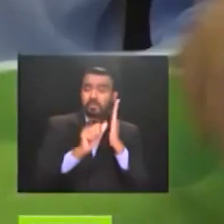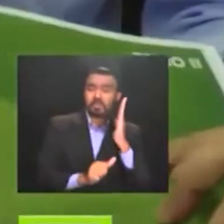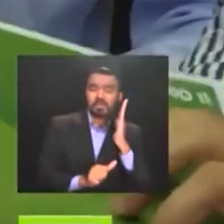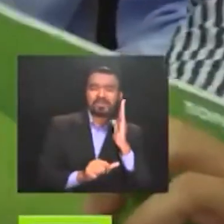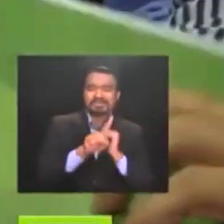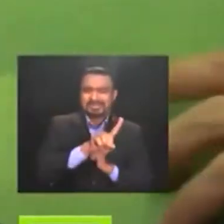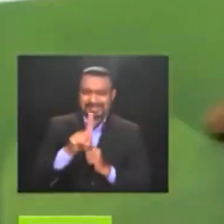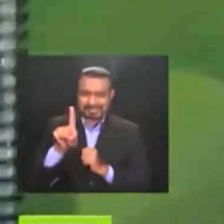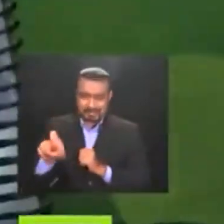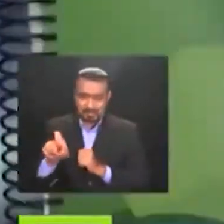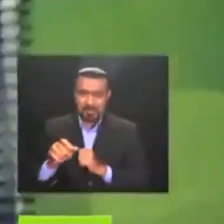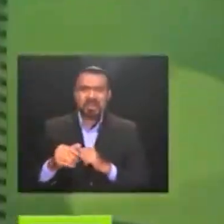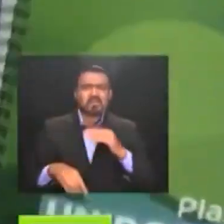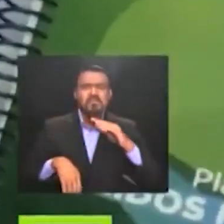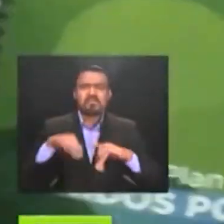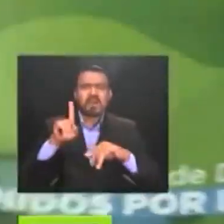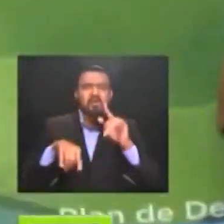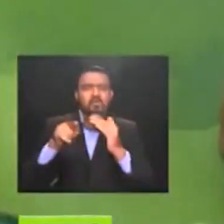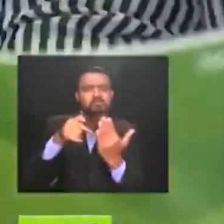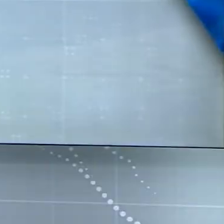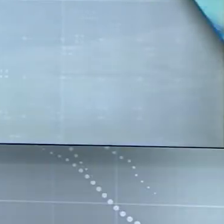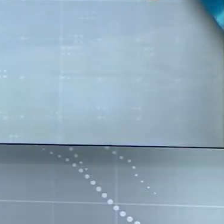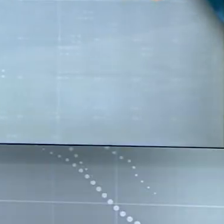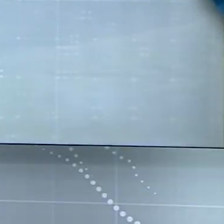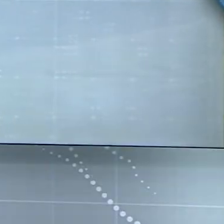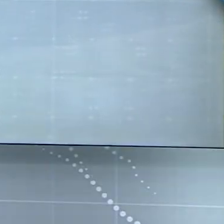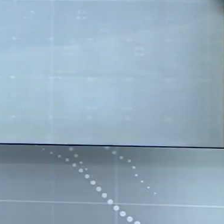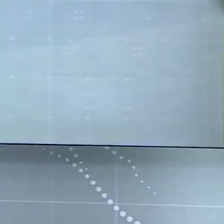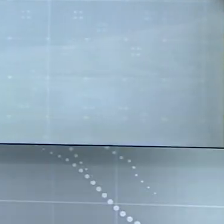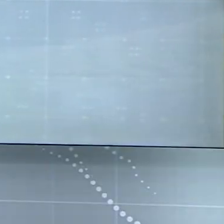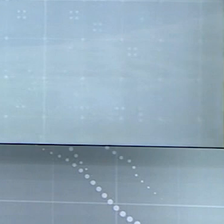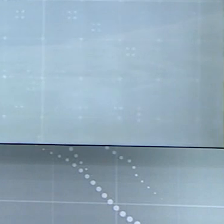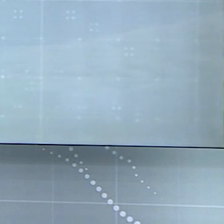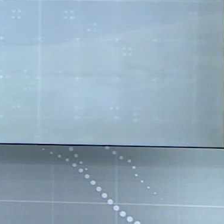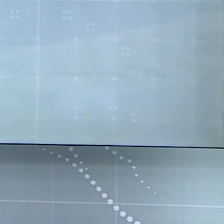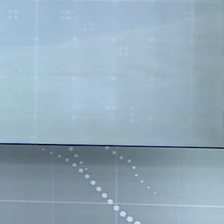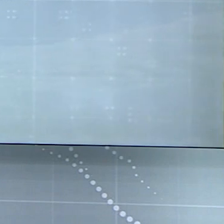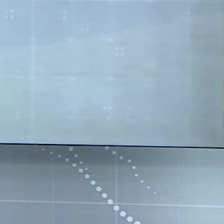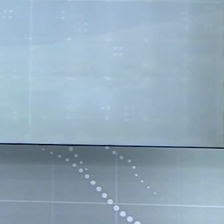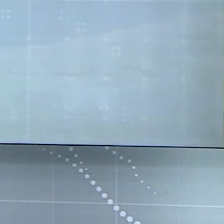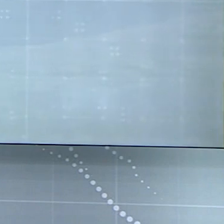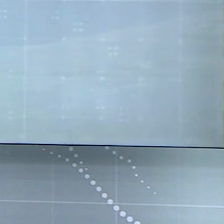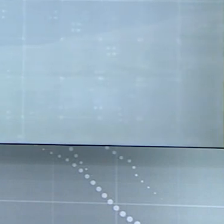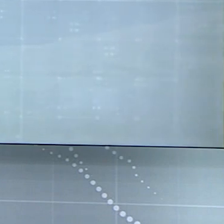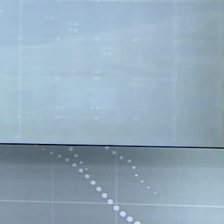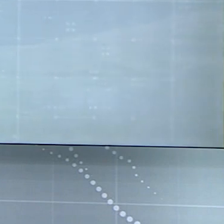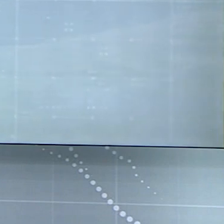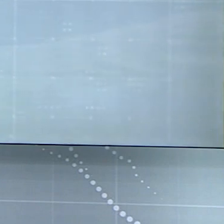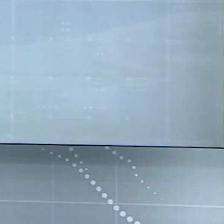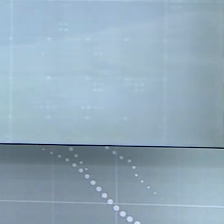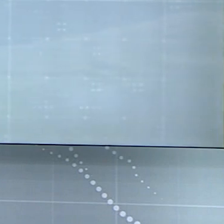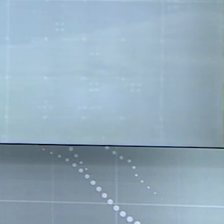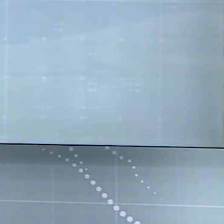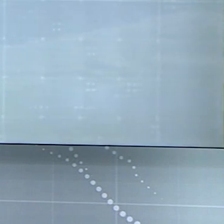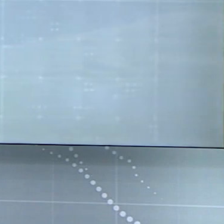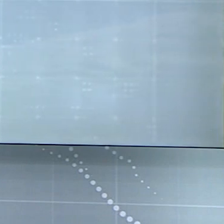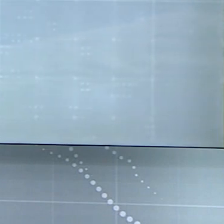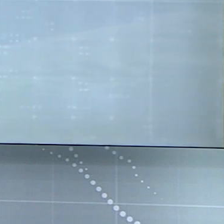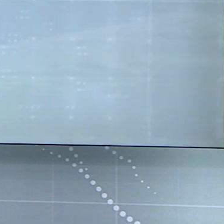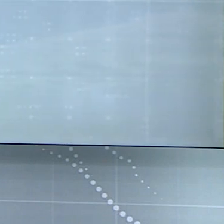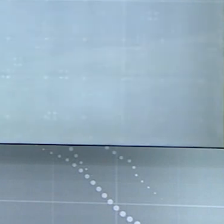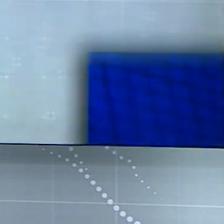y 969 indicadores. En el siguiente informe les presentamos el ABC del Plan de